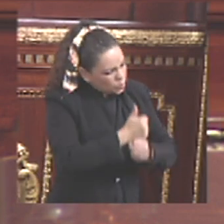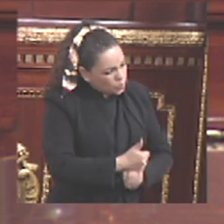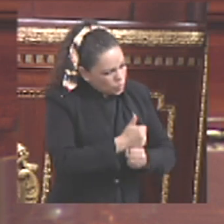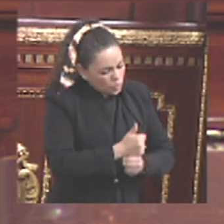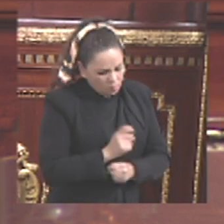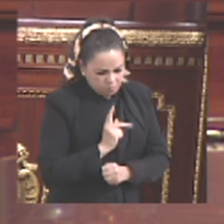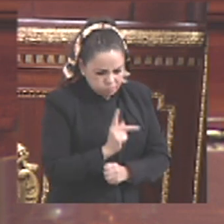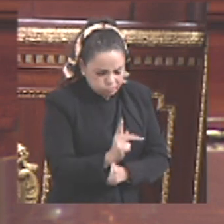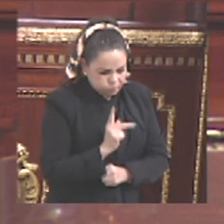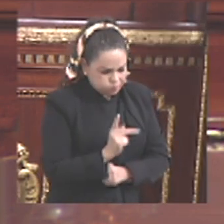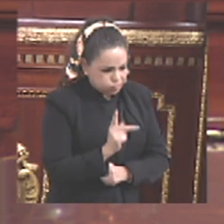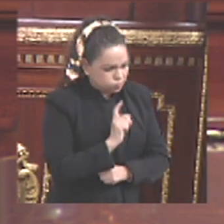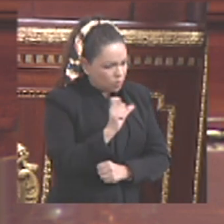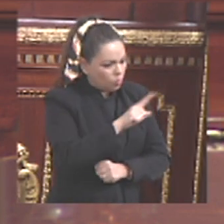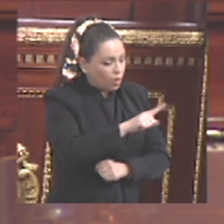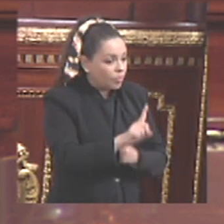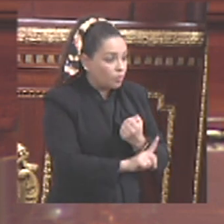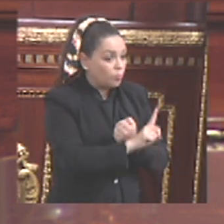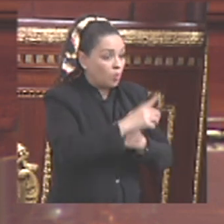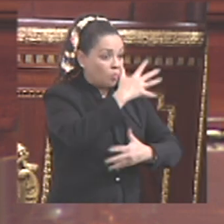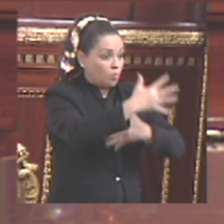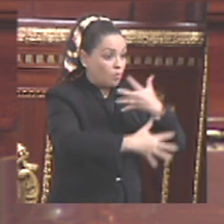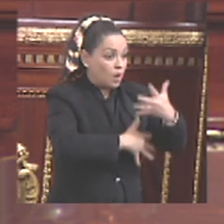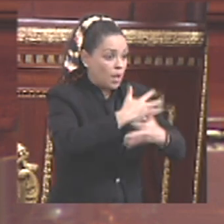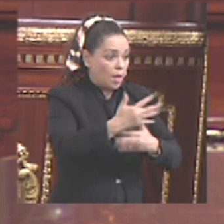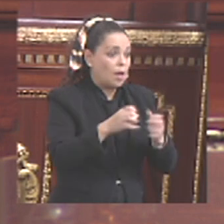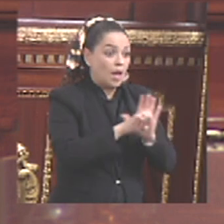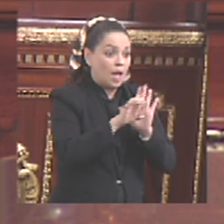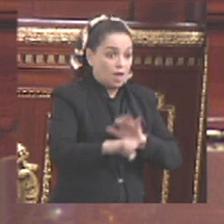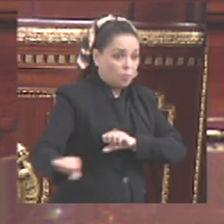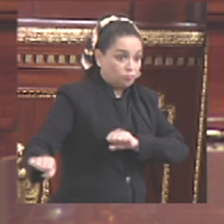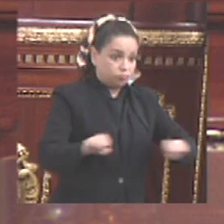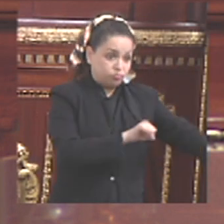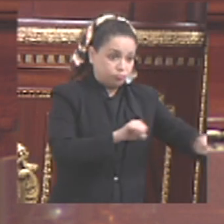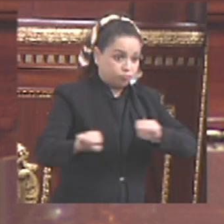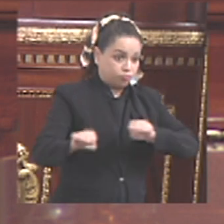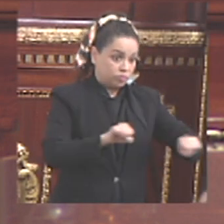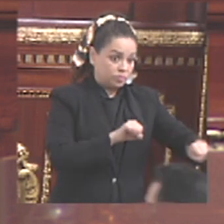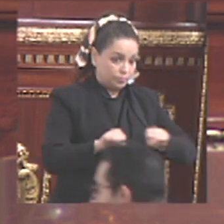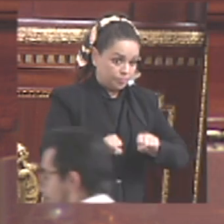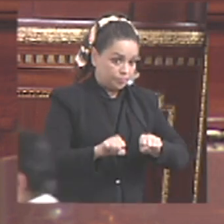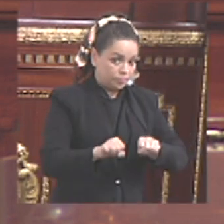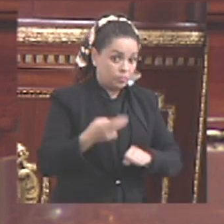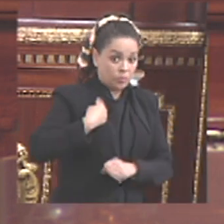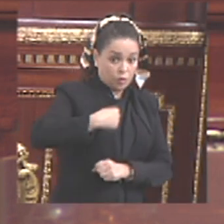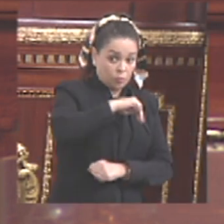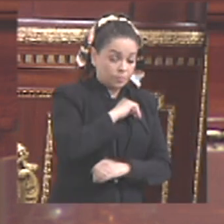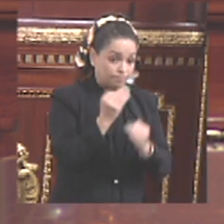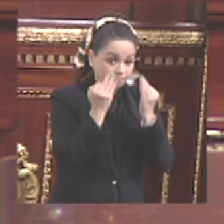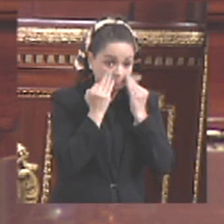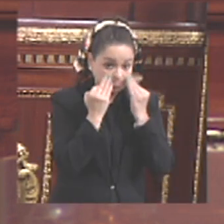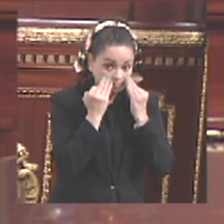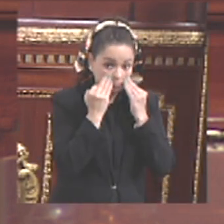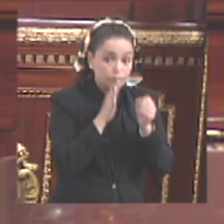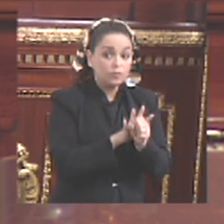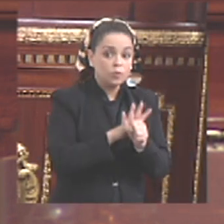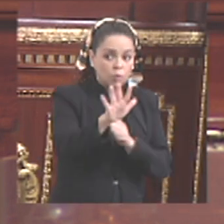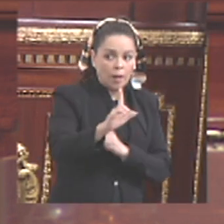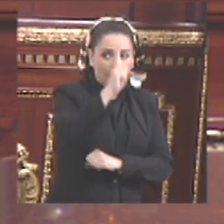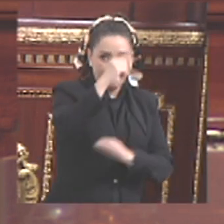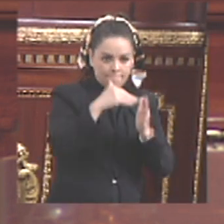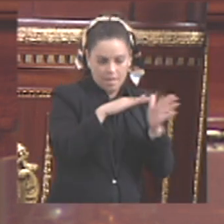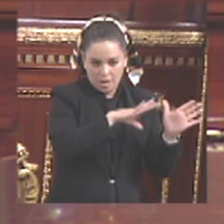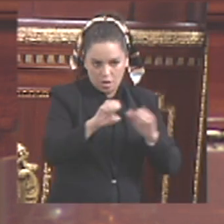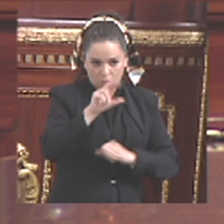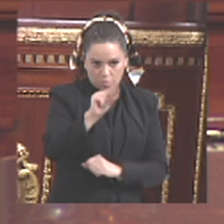del 85 fuimos testigos de lo devastador que puede ser un sismo. A las nuevas